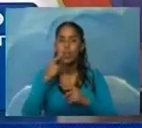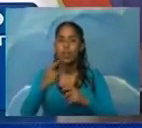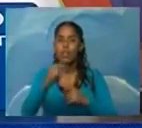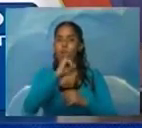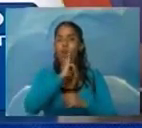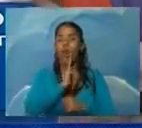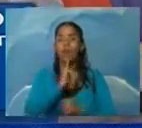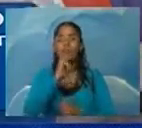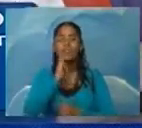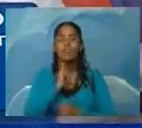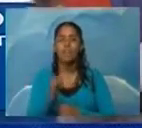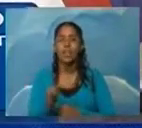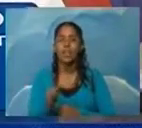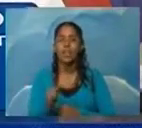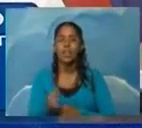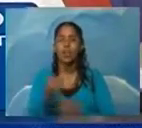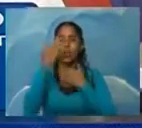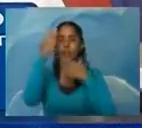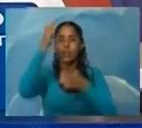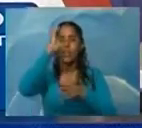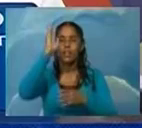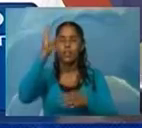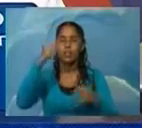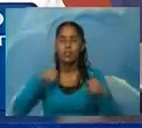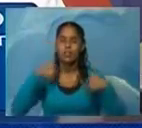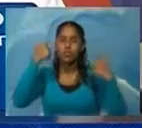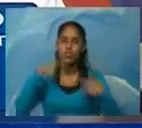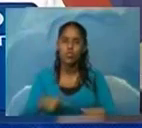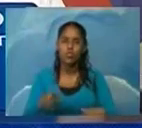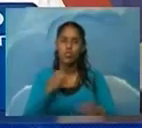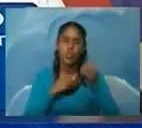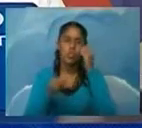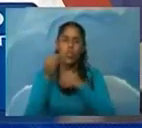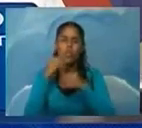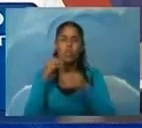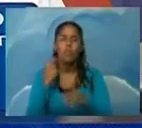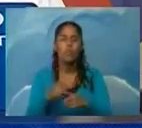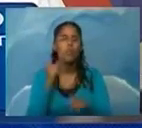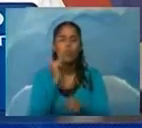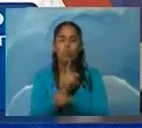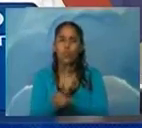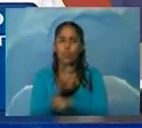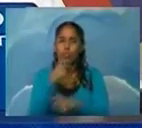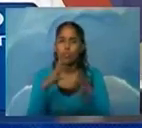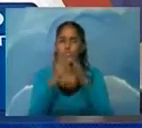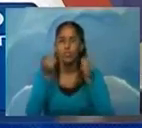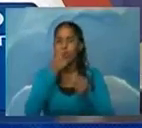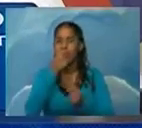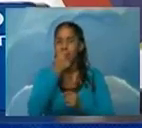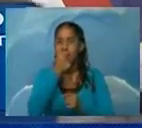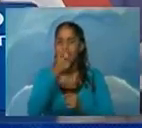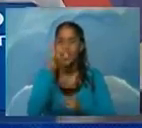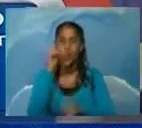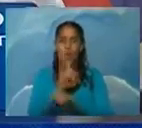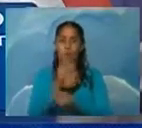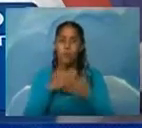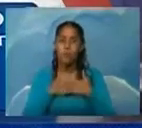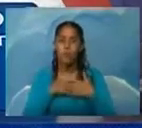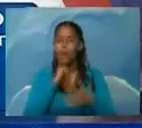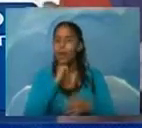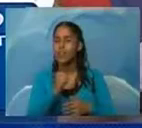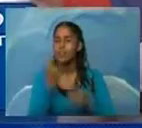Israel. Bueno, gracias a Dios que yo soy vegetariano. Yo ni como sapo, ni como culebra. Yo, lo mío es